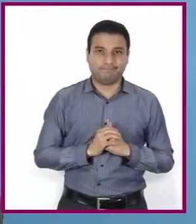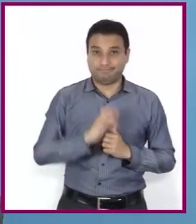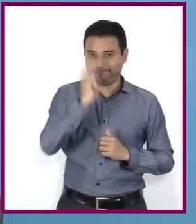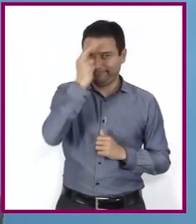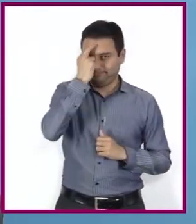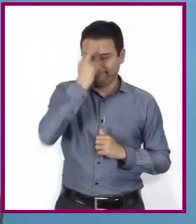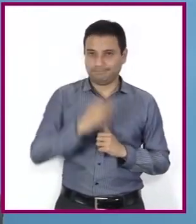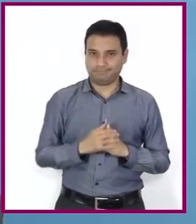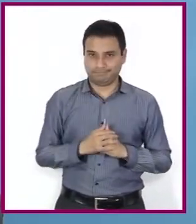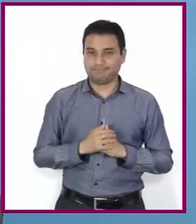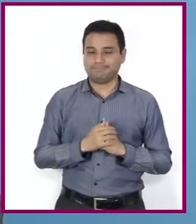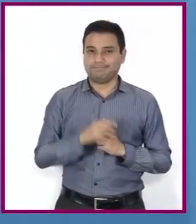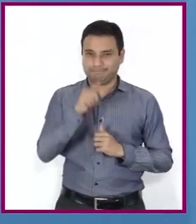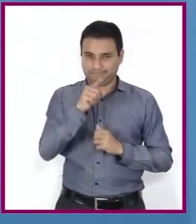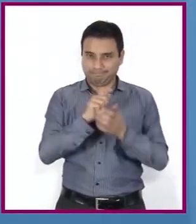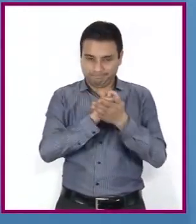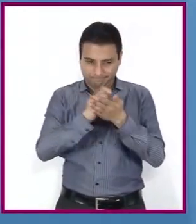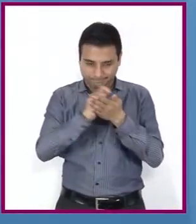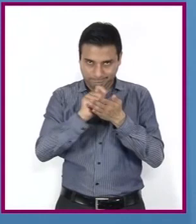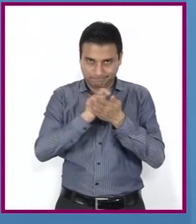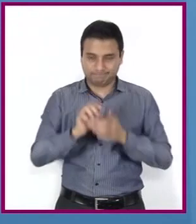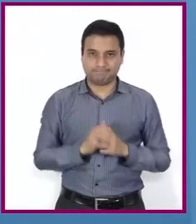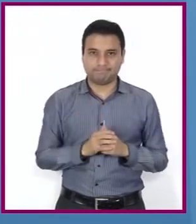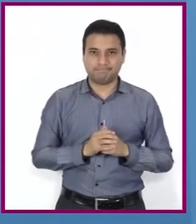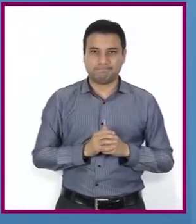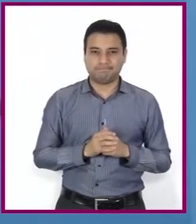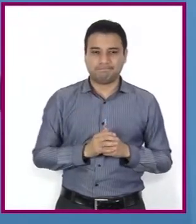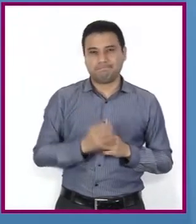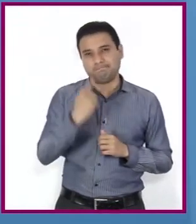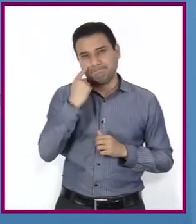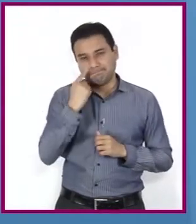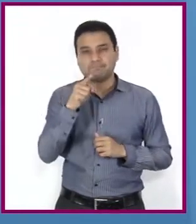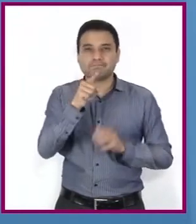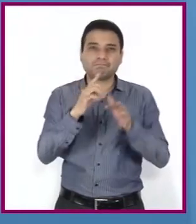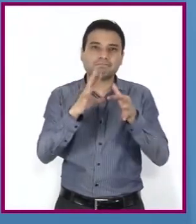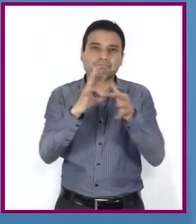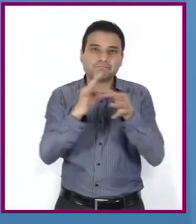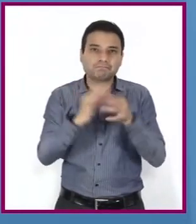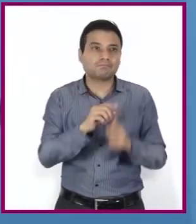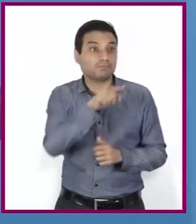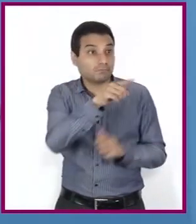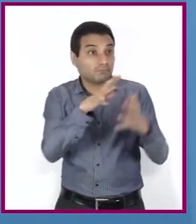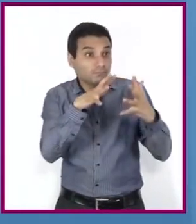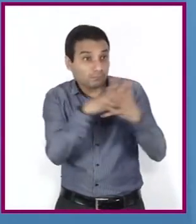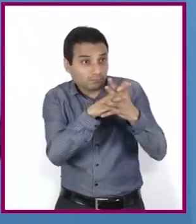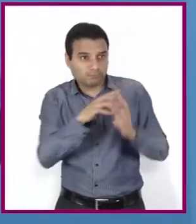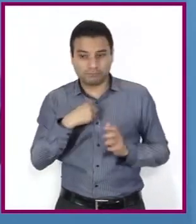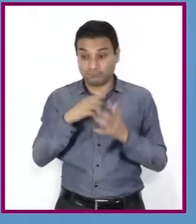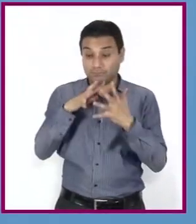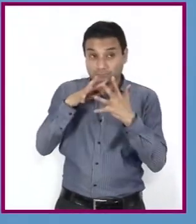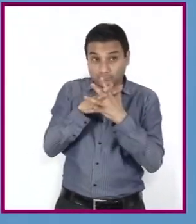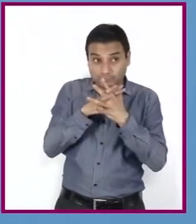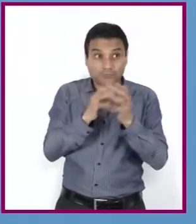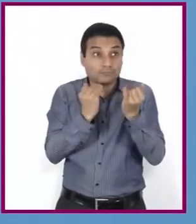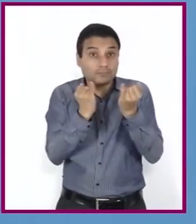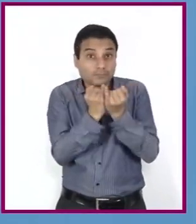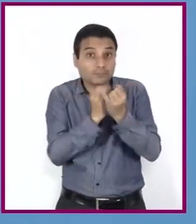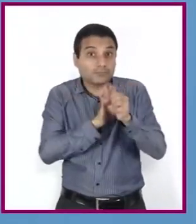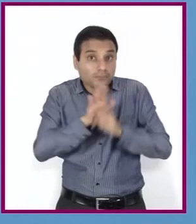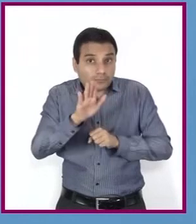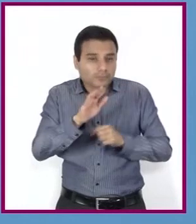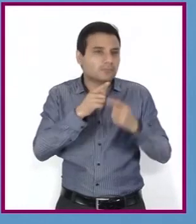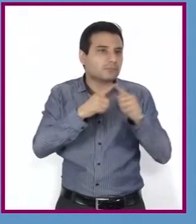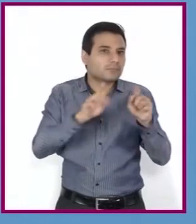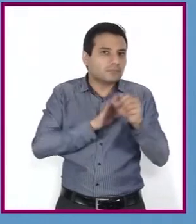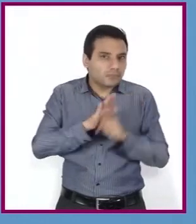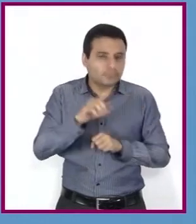persona. Les puede ayudar señalar las diferencias o similitudes entre ambas concepciones. Para